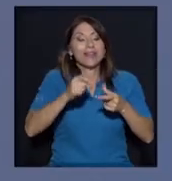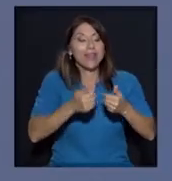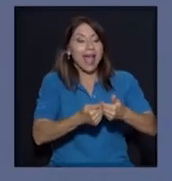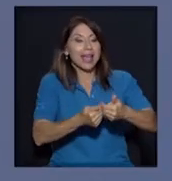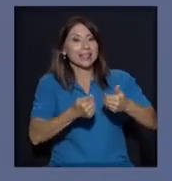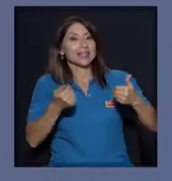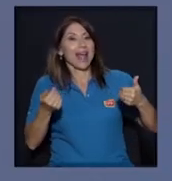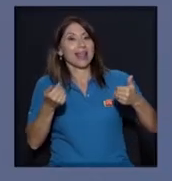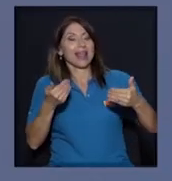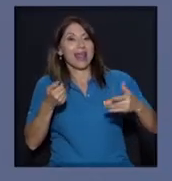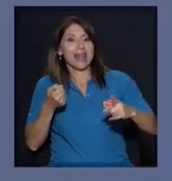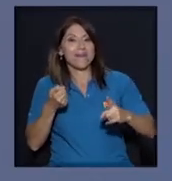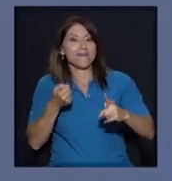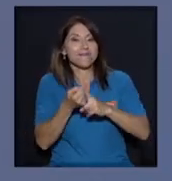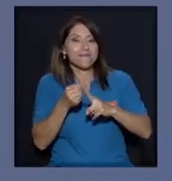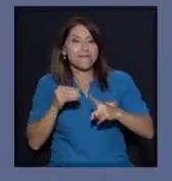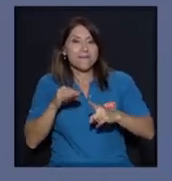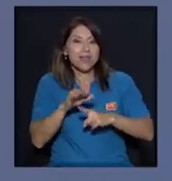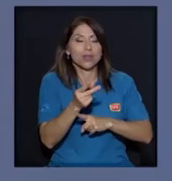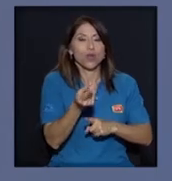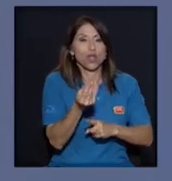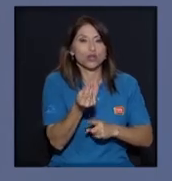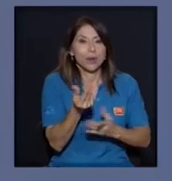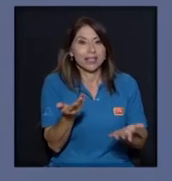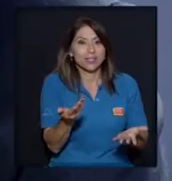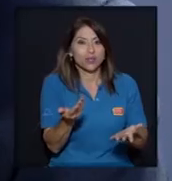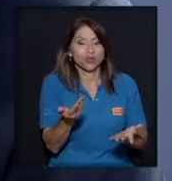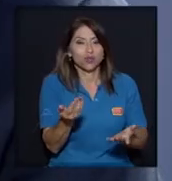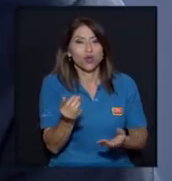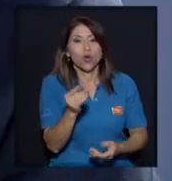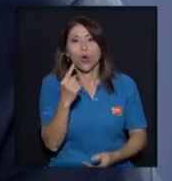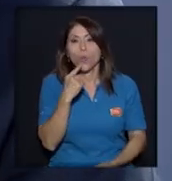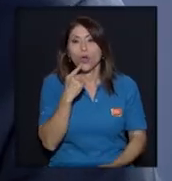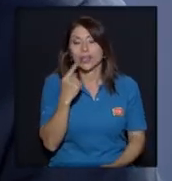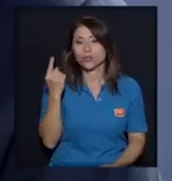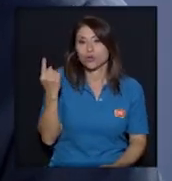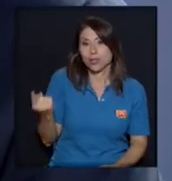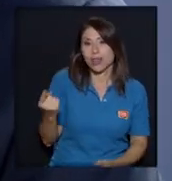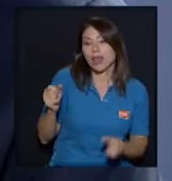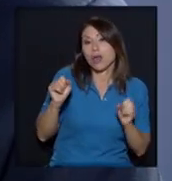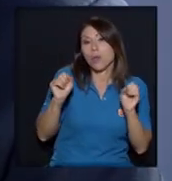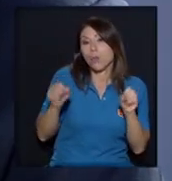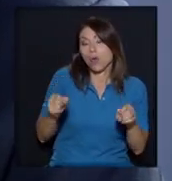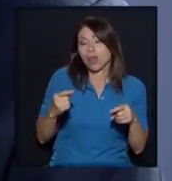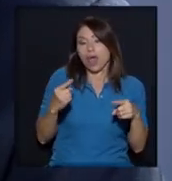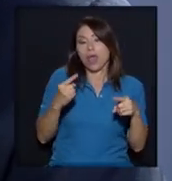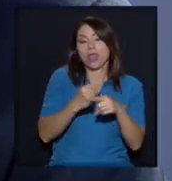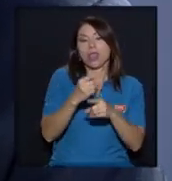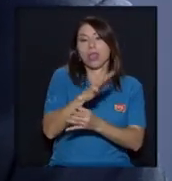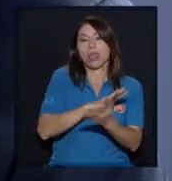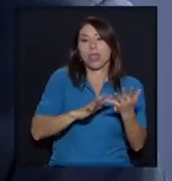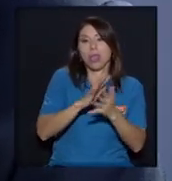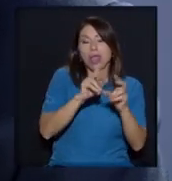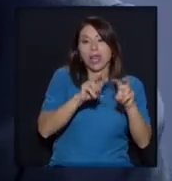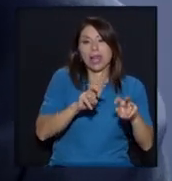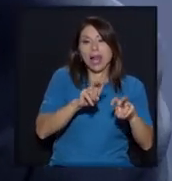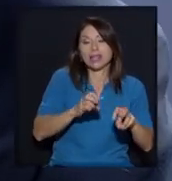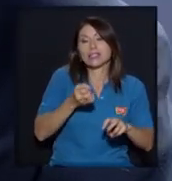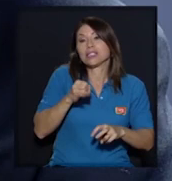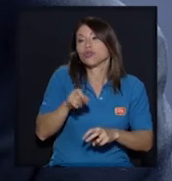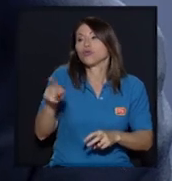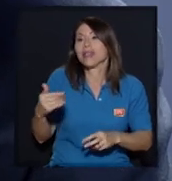porque como bien usted lo decía, podría ser distorsionante para el análisis si usted tiene una inflación